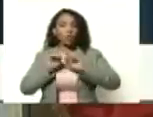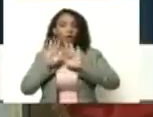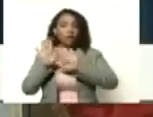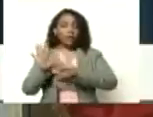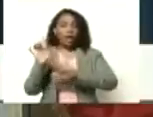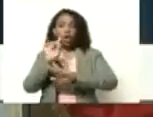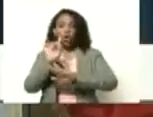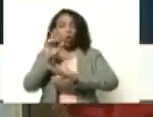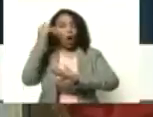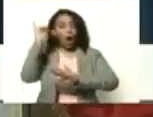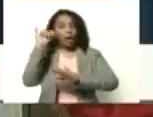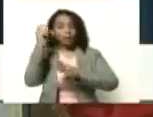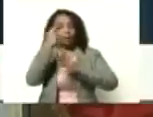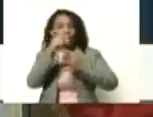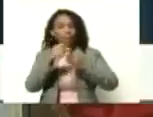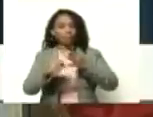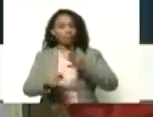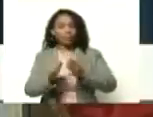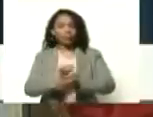no tiene calificativos